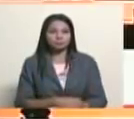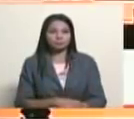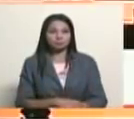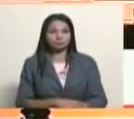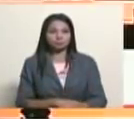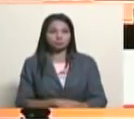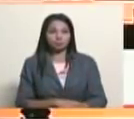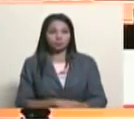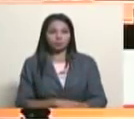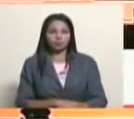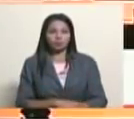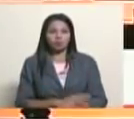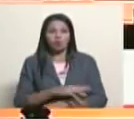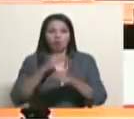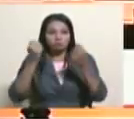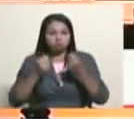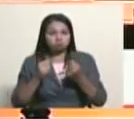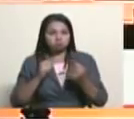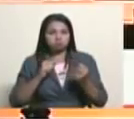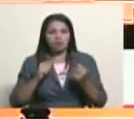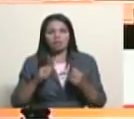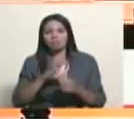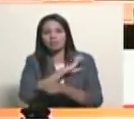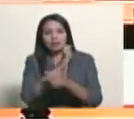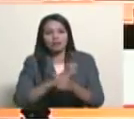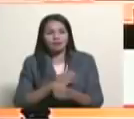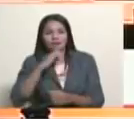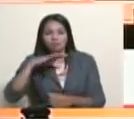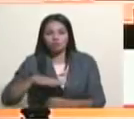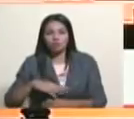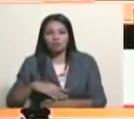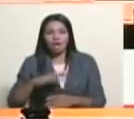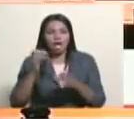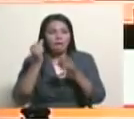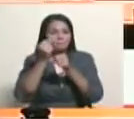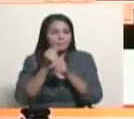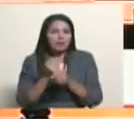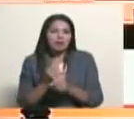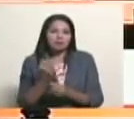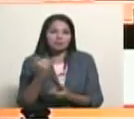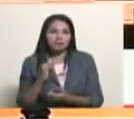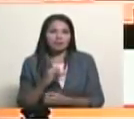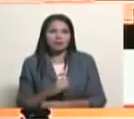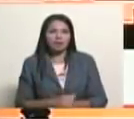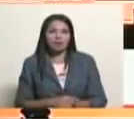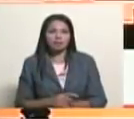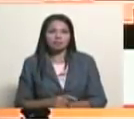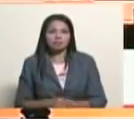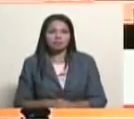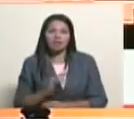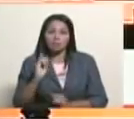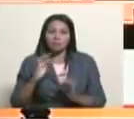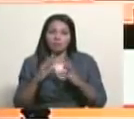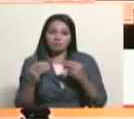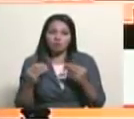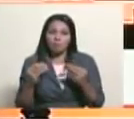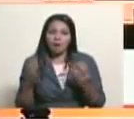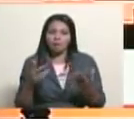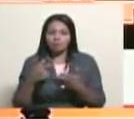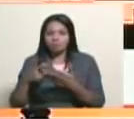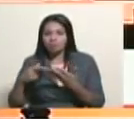con la fuerza de su energía histórica detrás de las grandes esperanzas, detrás de las grandes